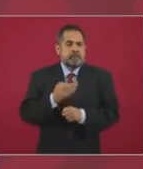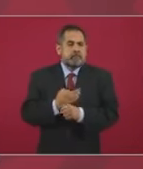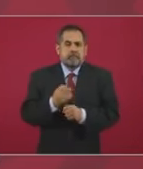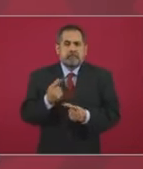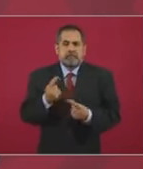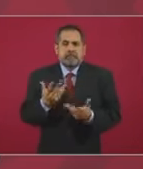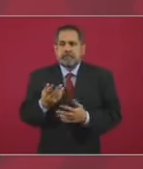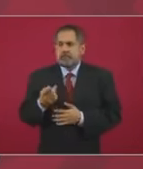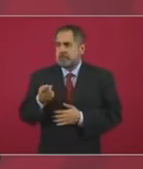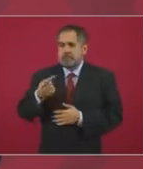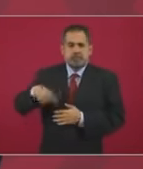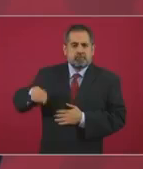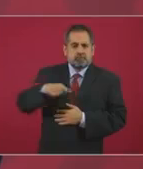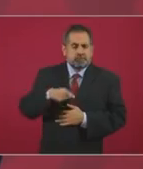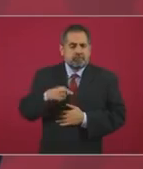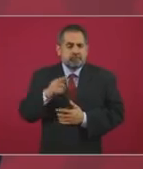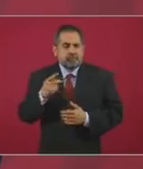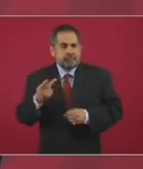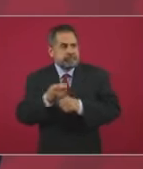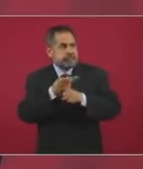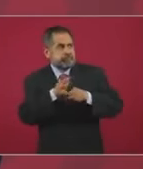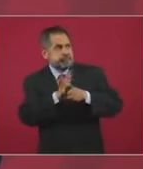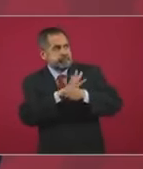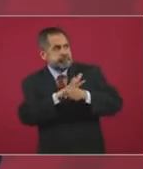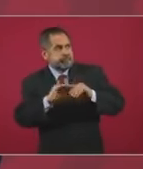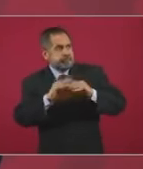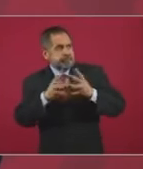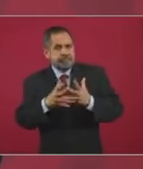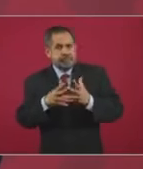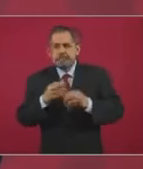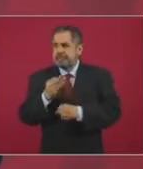para seguir enfrentando la pandemia.